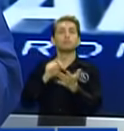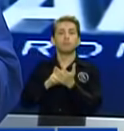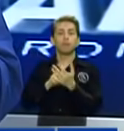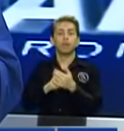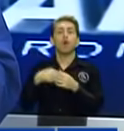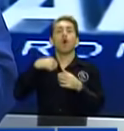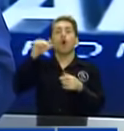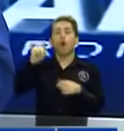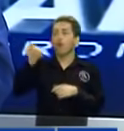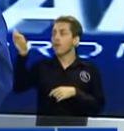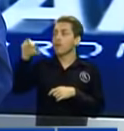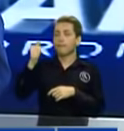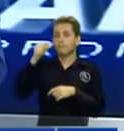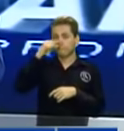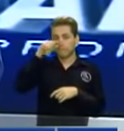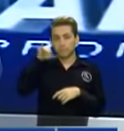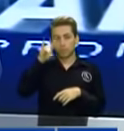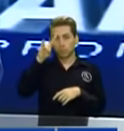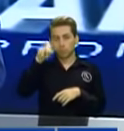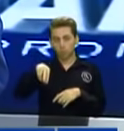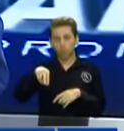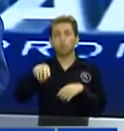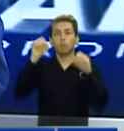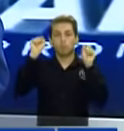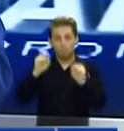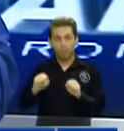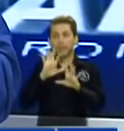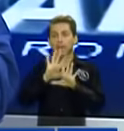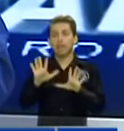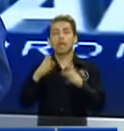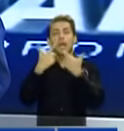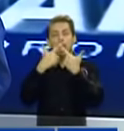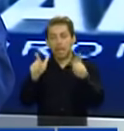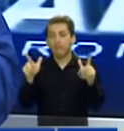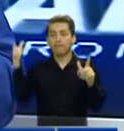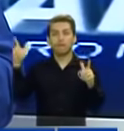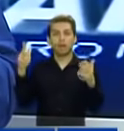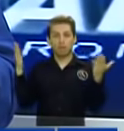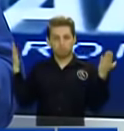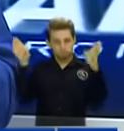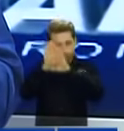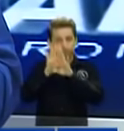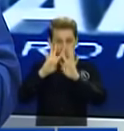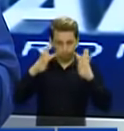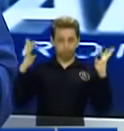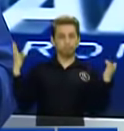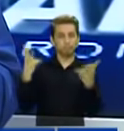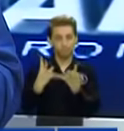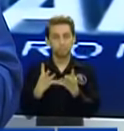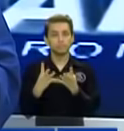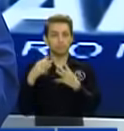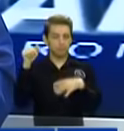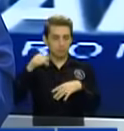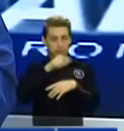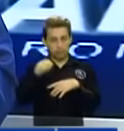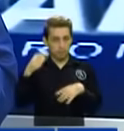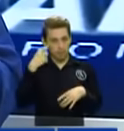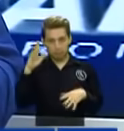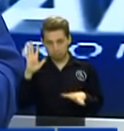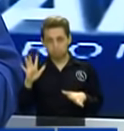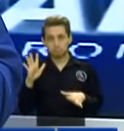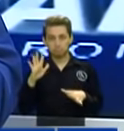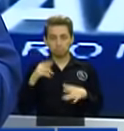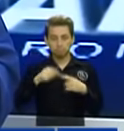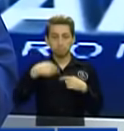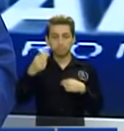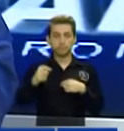ya de declarar a Patzún, ya levantarlo, si todo va bien. Esta semana tenemos ya prácticamente 12 días sin